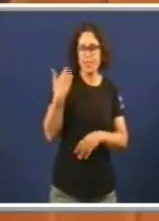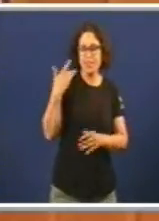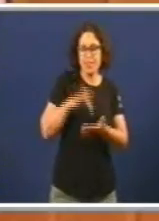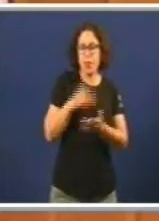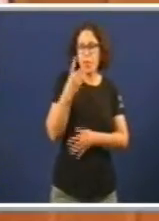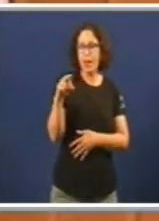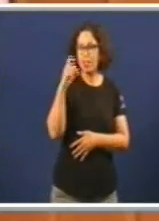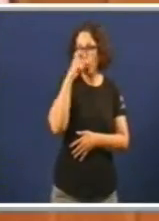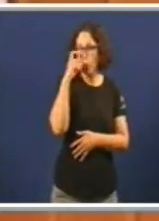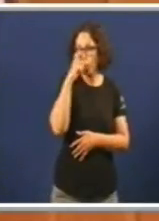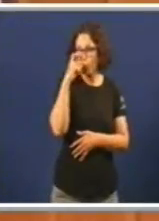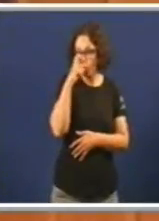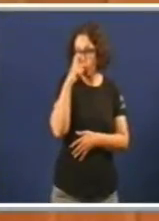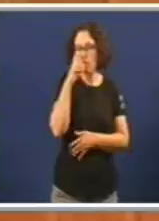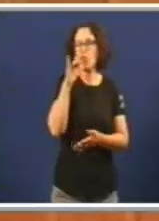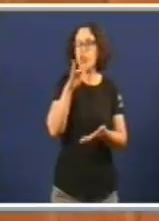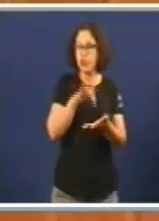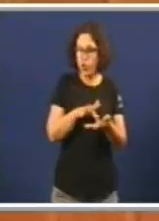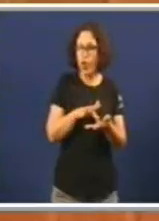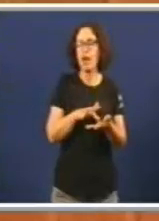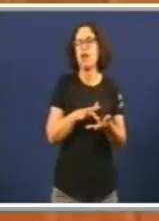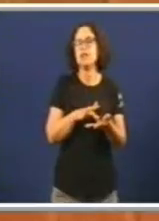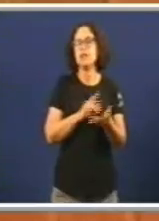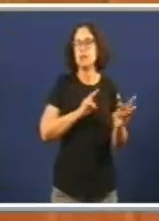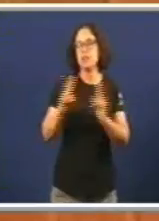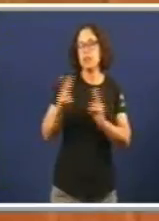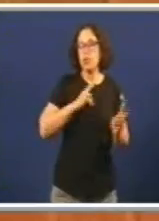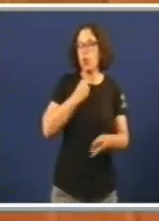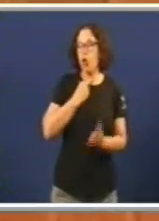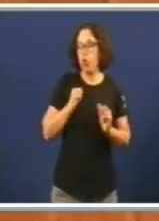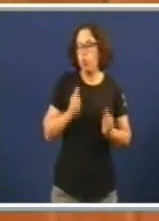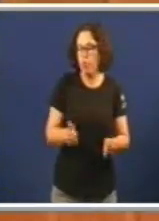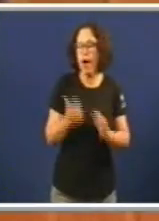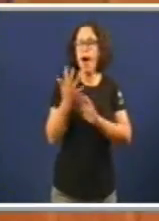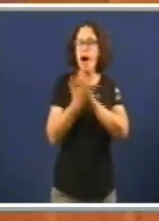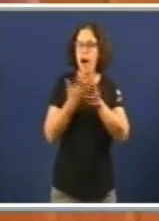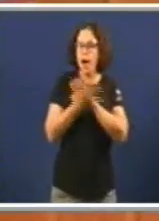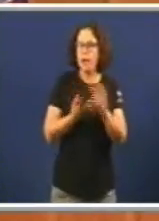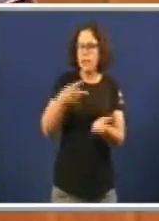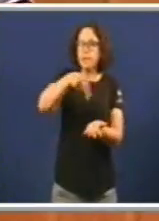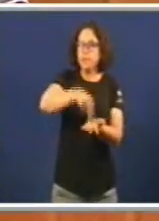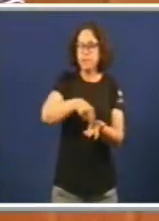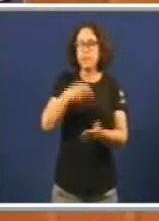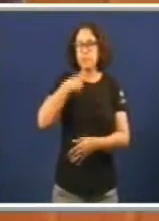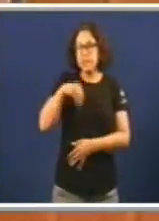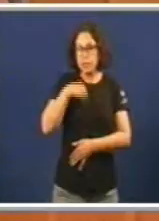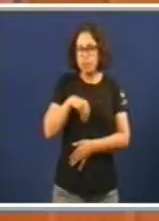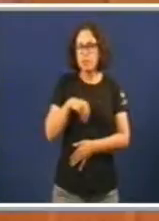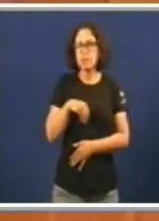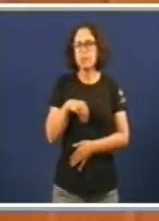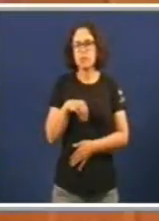ademais referencia na súa intervención ao comezo, que vostede estivo aquí comparecendo, pois non sabemos por que a